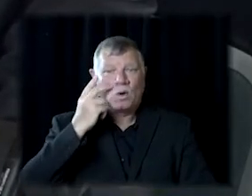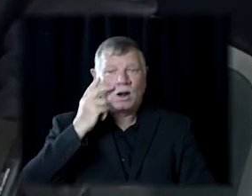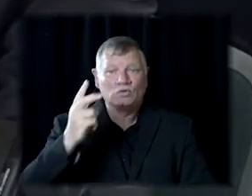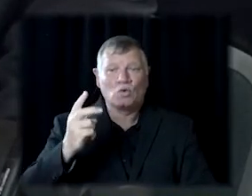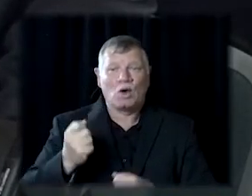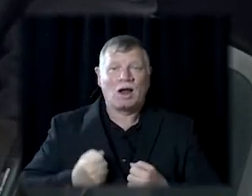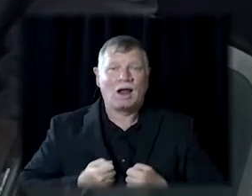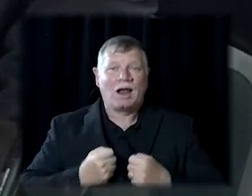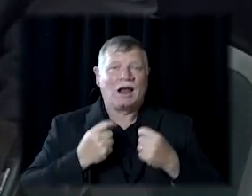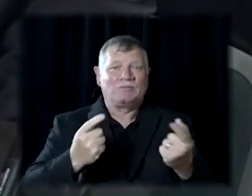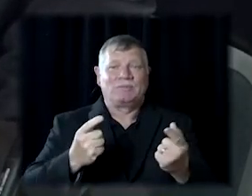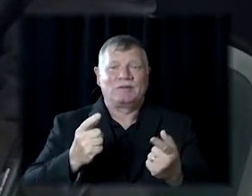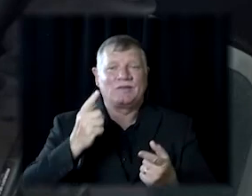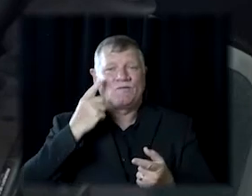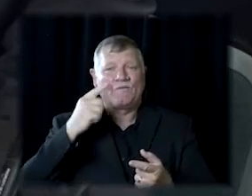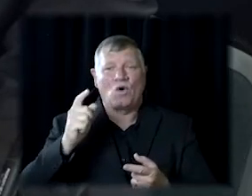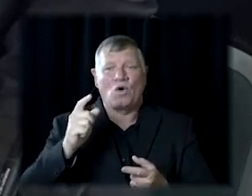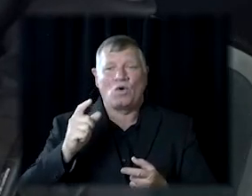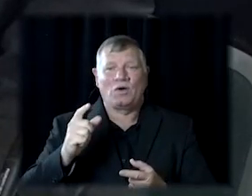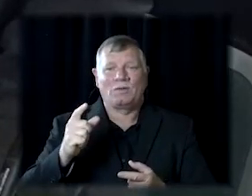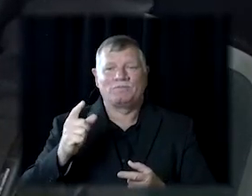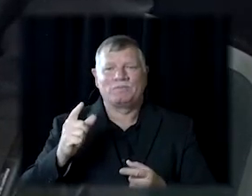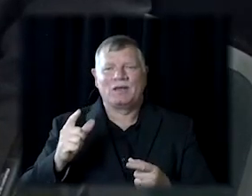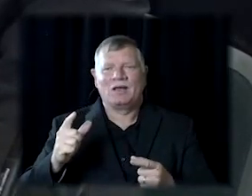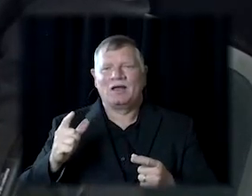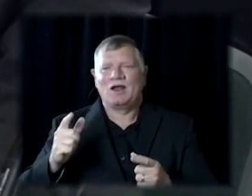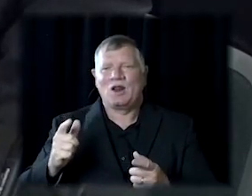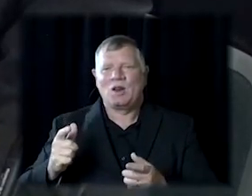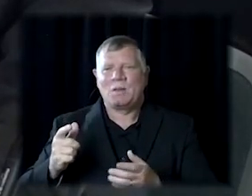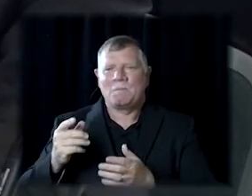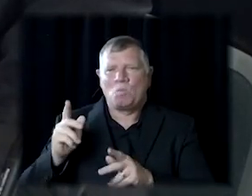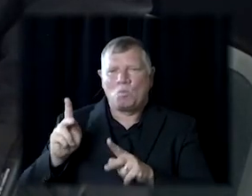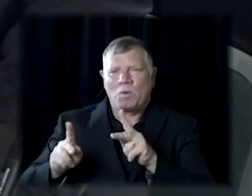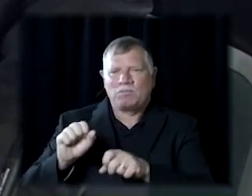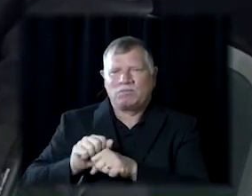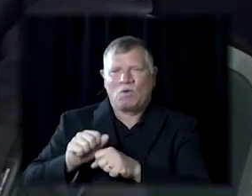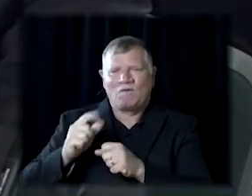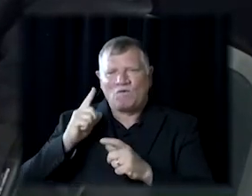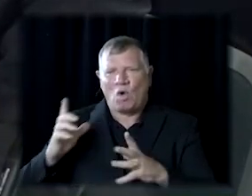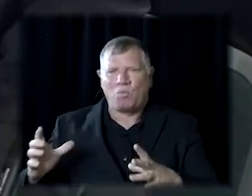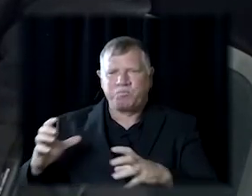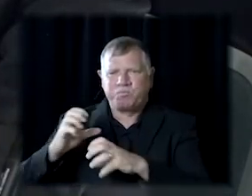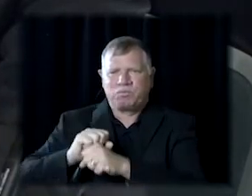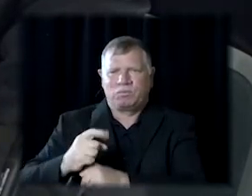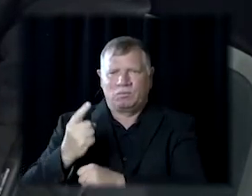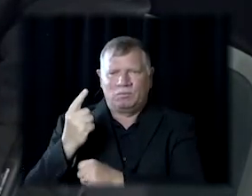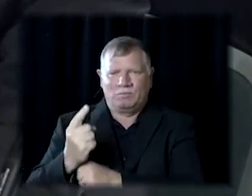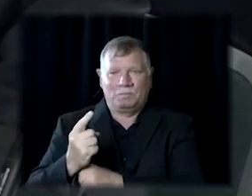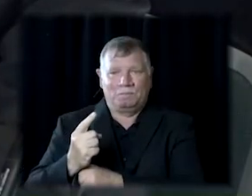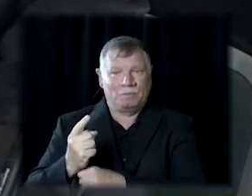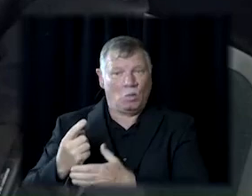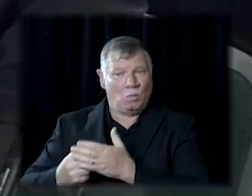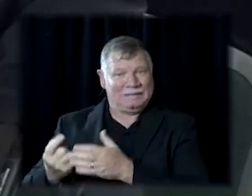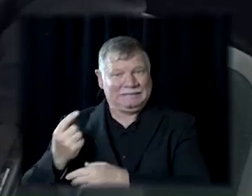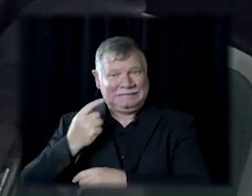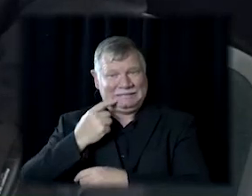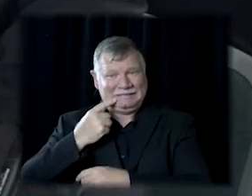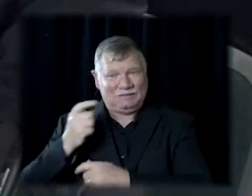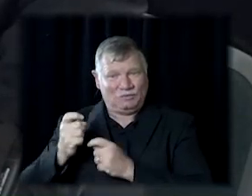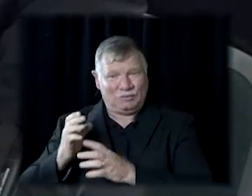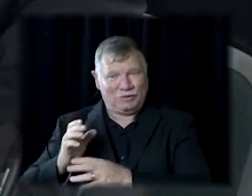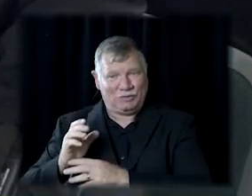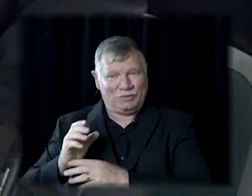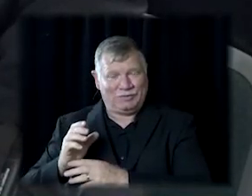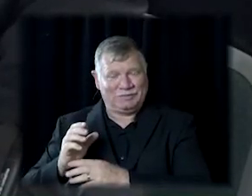el gasto de la nómina como un gasto englobado. Lo que está manifestando la directora ejecutiva es que